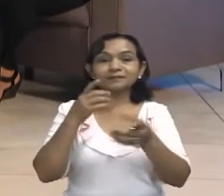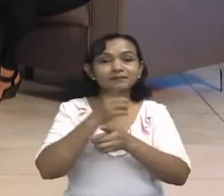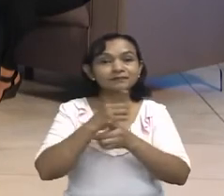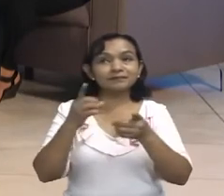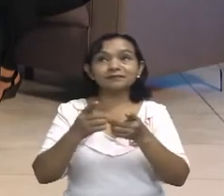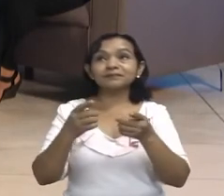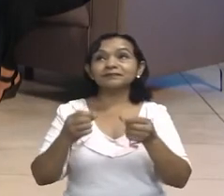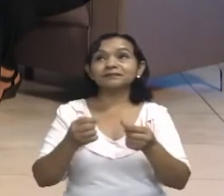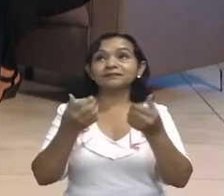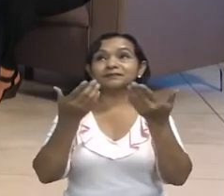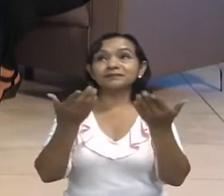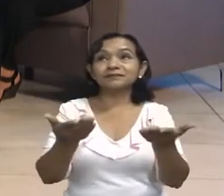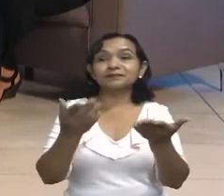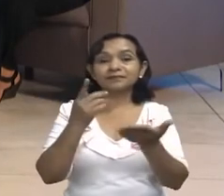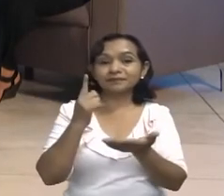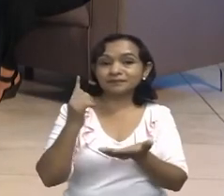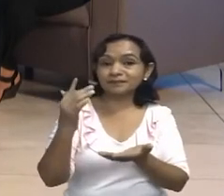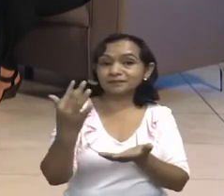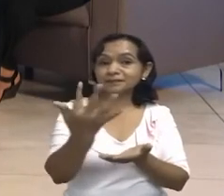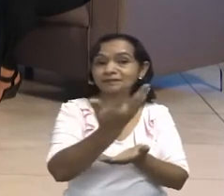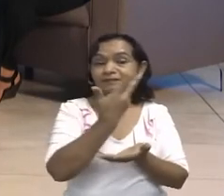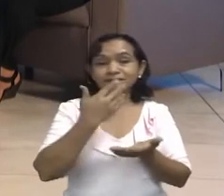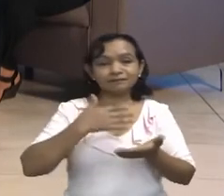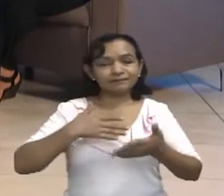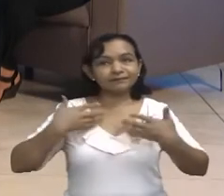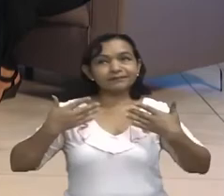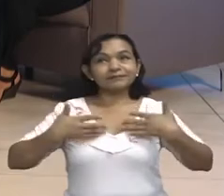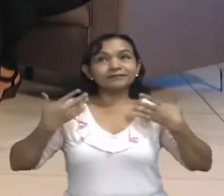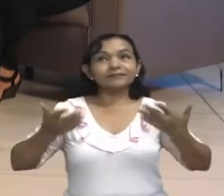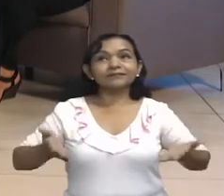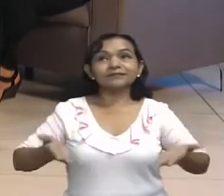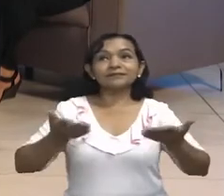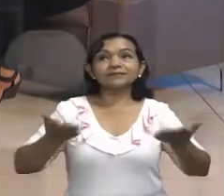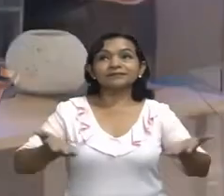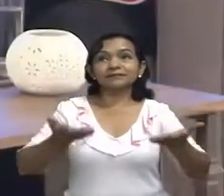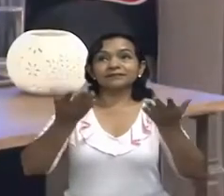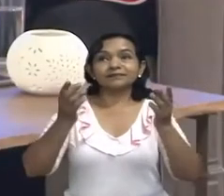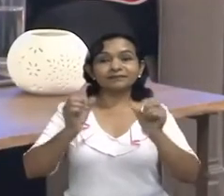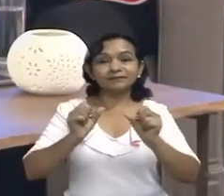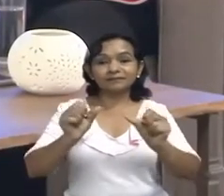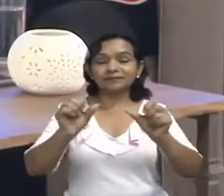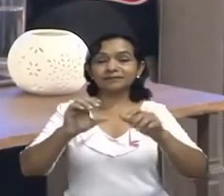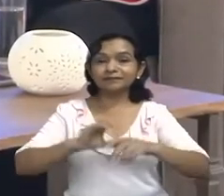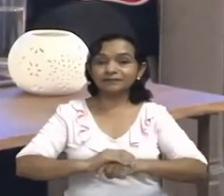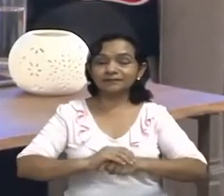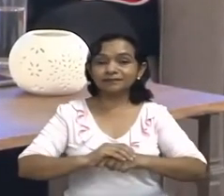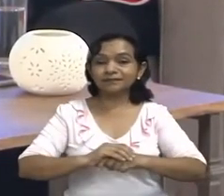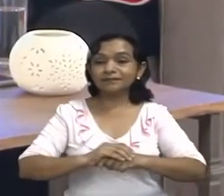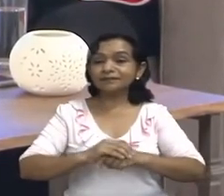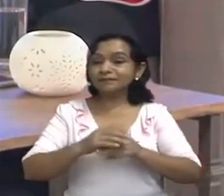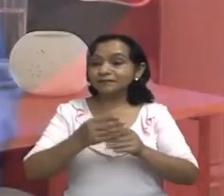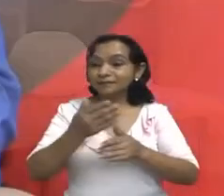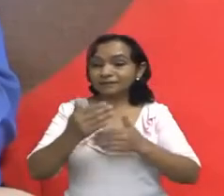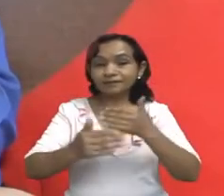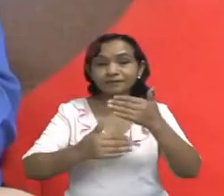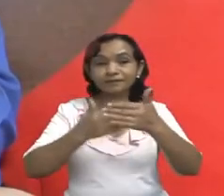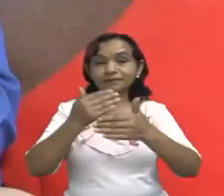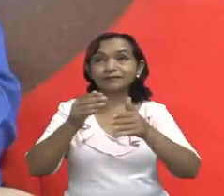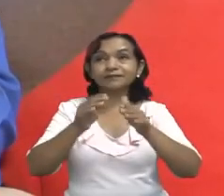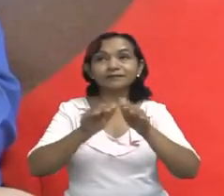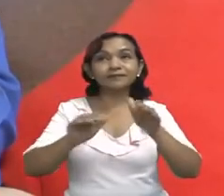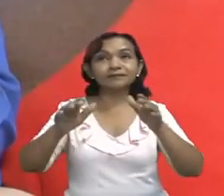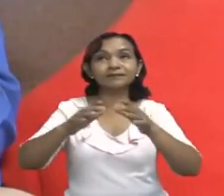eso, pues, para nosotros y que nos motiva, pues, a continuar aportando. Y aparte también procesos de